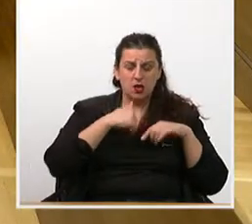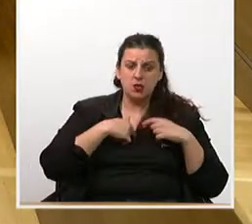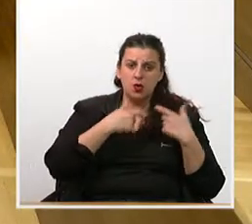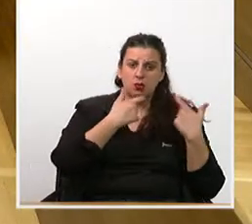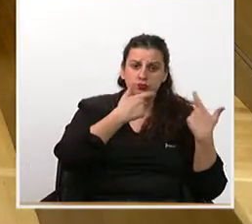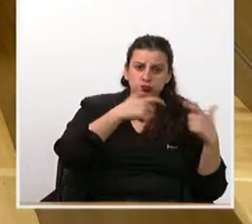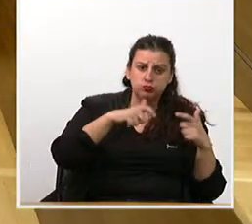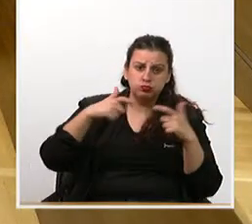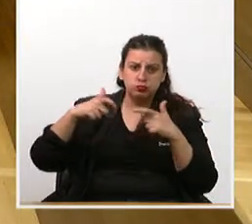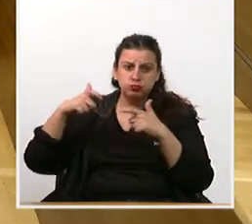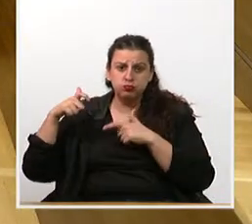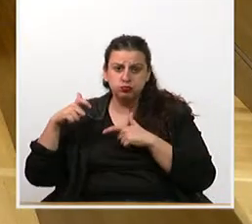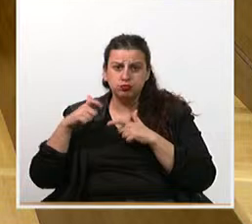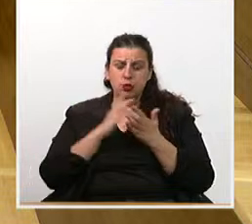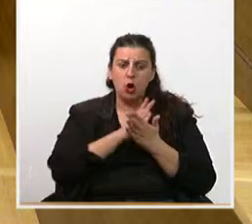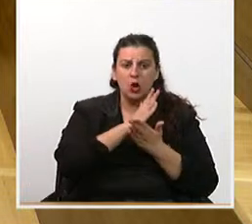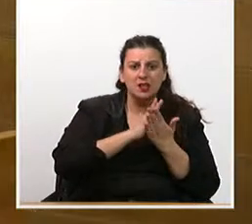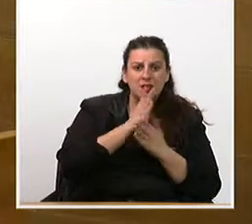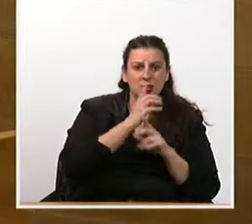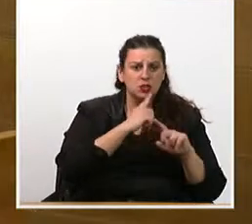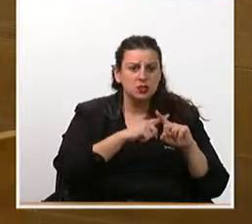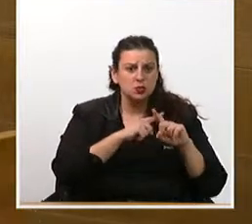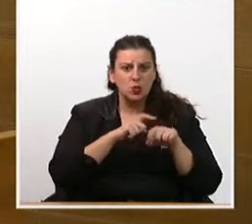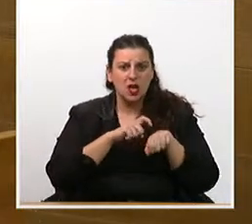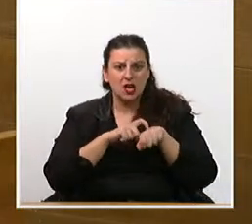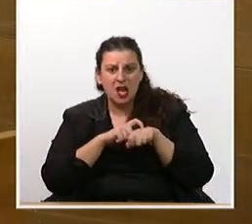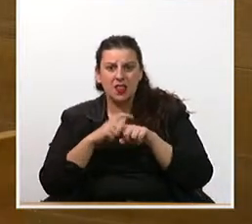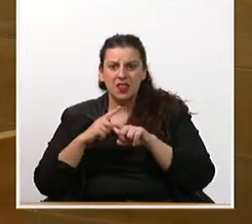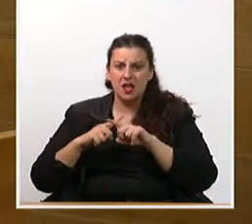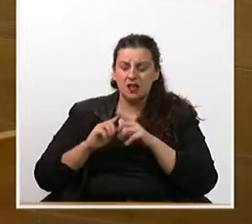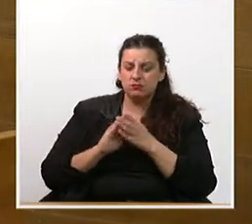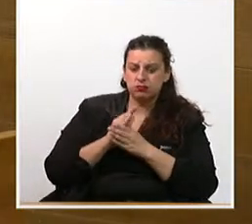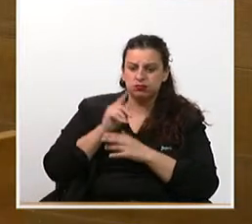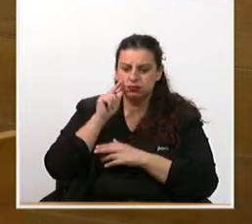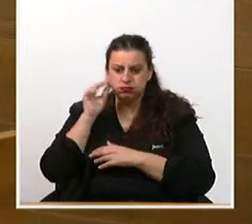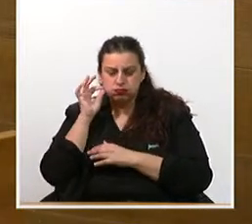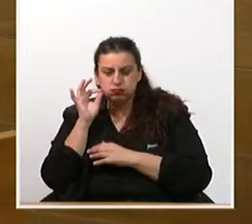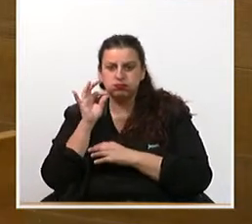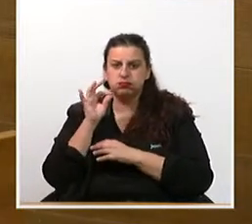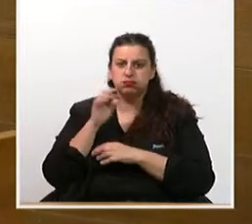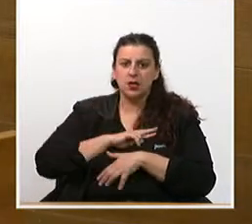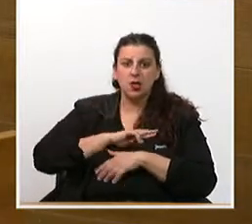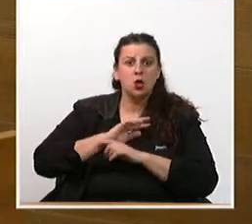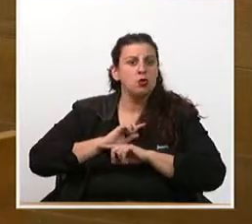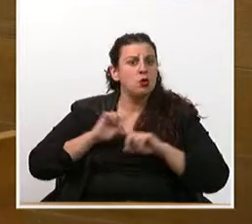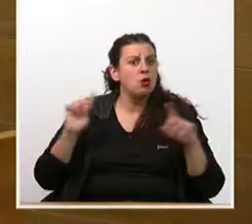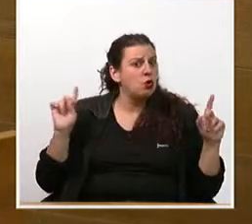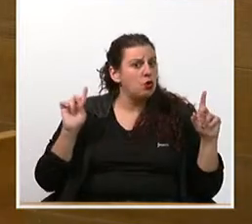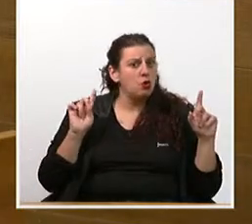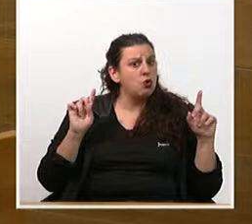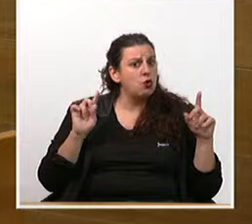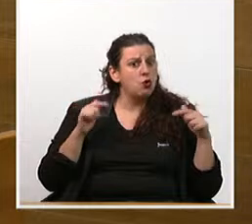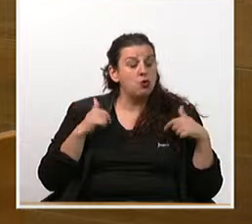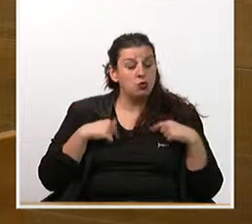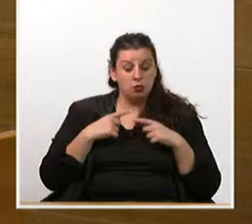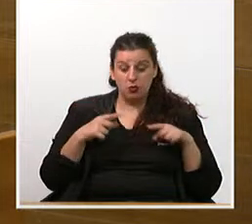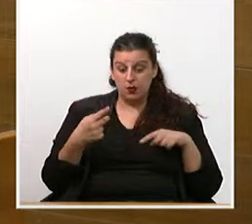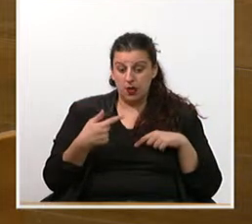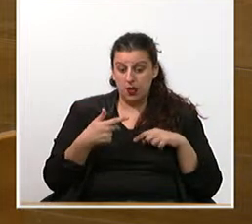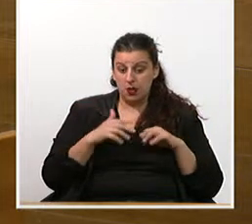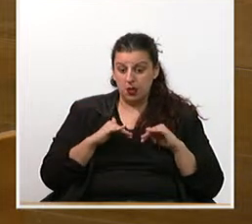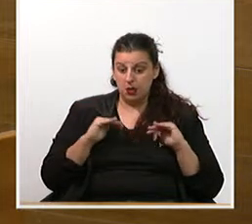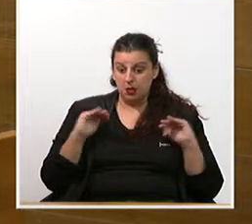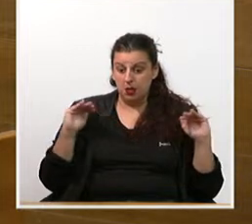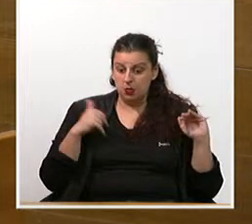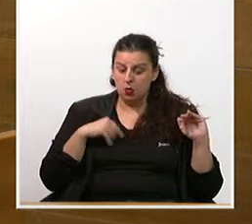orientación sexual No diferenciamos por raza por sexo por religión como no puede ser de otra manera A diferencia de ustedes nosotros no no